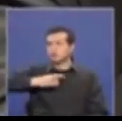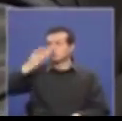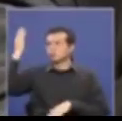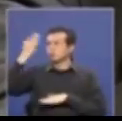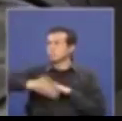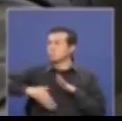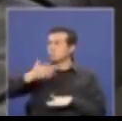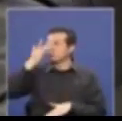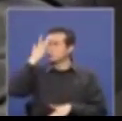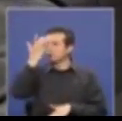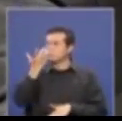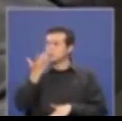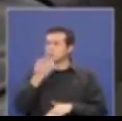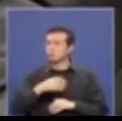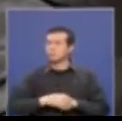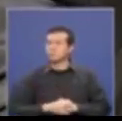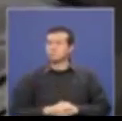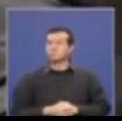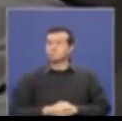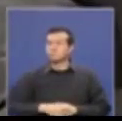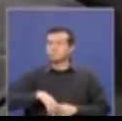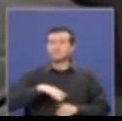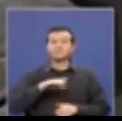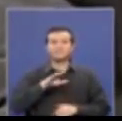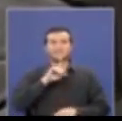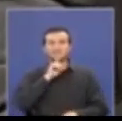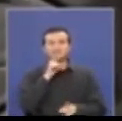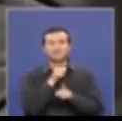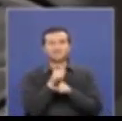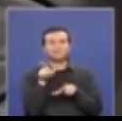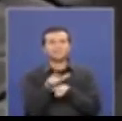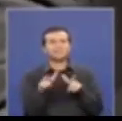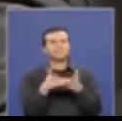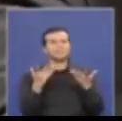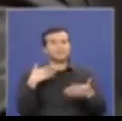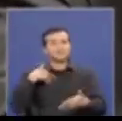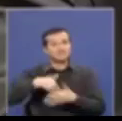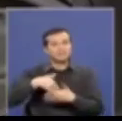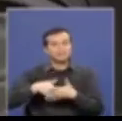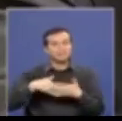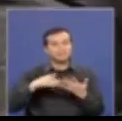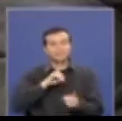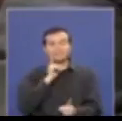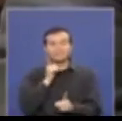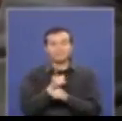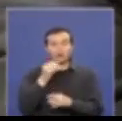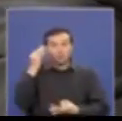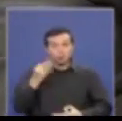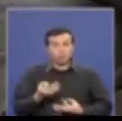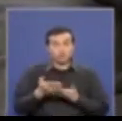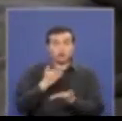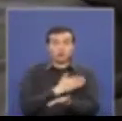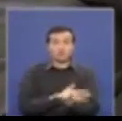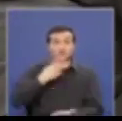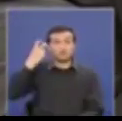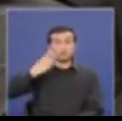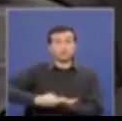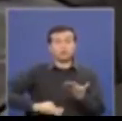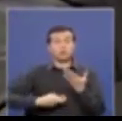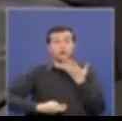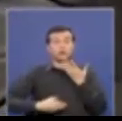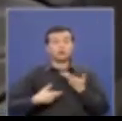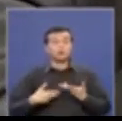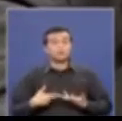con la...? Porque los límites llegan. Y en este caso, con la última multa que les pusimos,